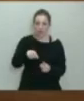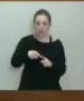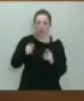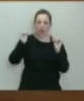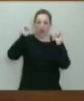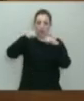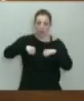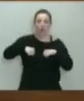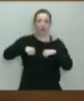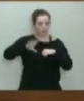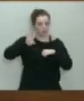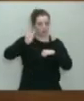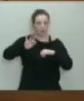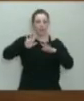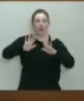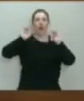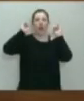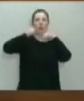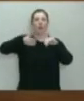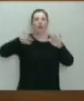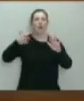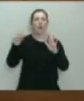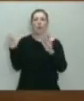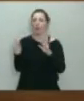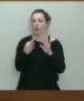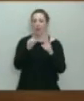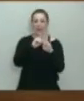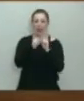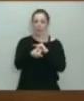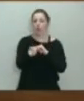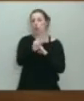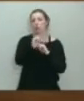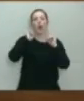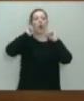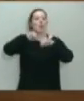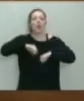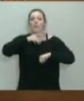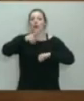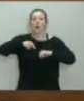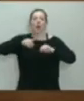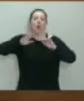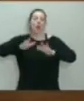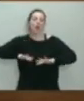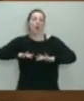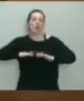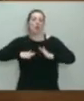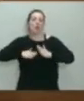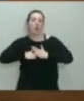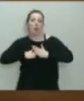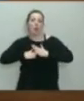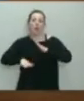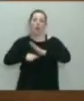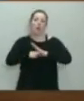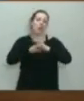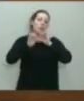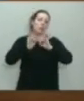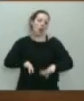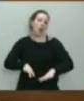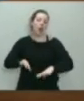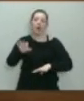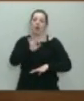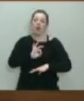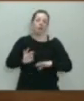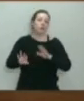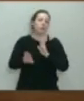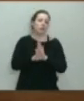un acuerdo que suponga cambio, no un acuerdo para el inmovilismo, para el continuismo y para seguir, como